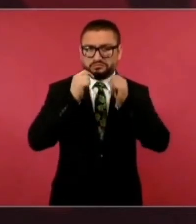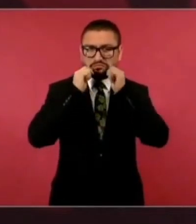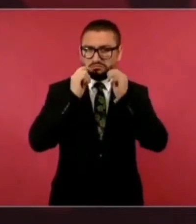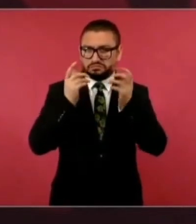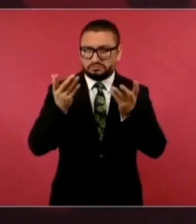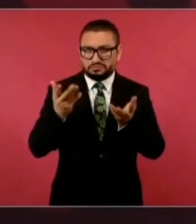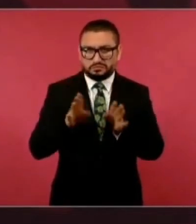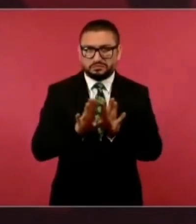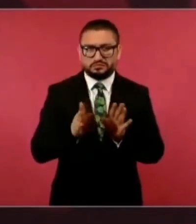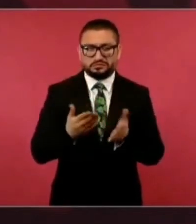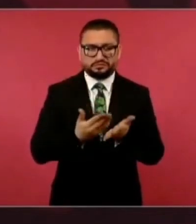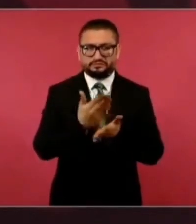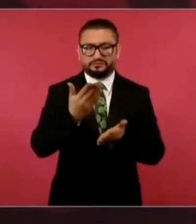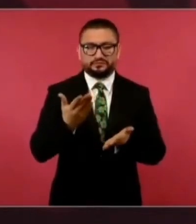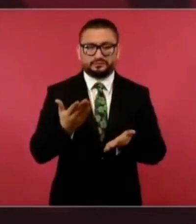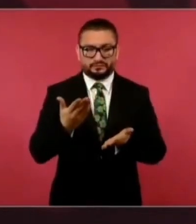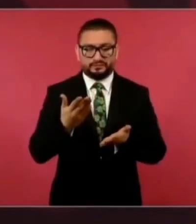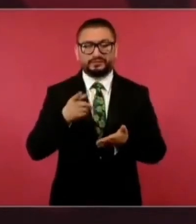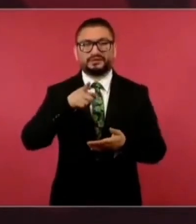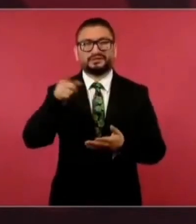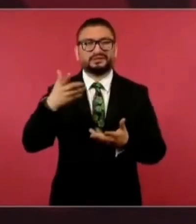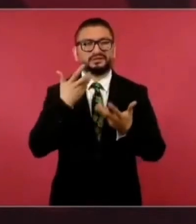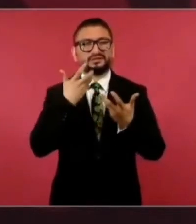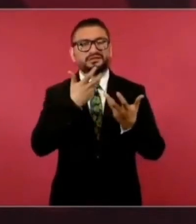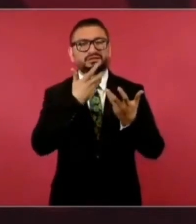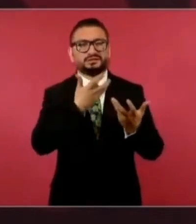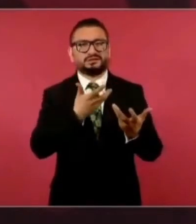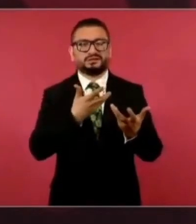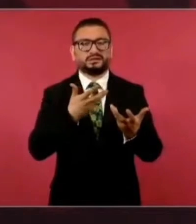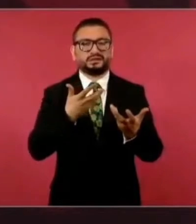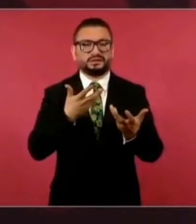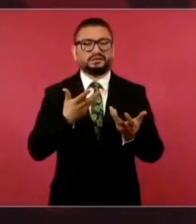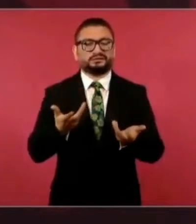que un afán